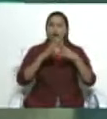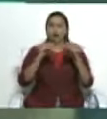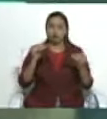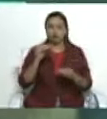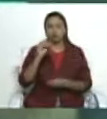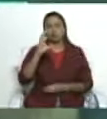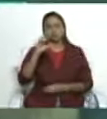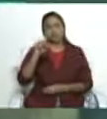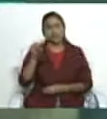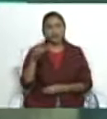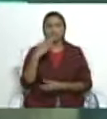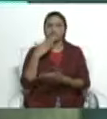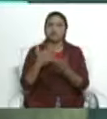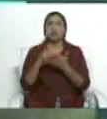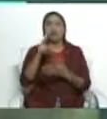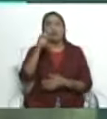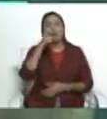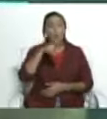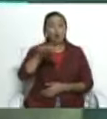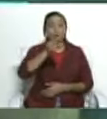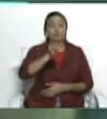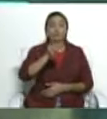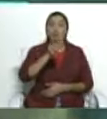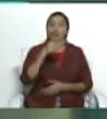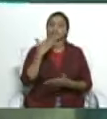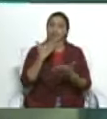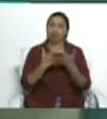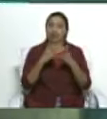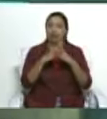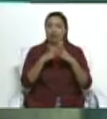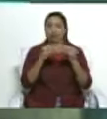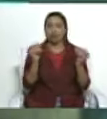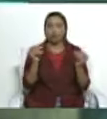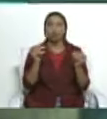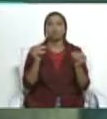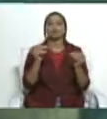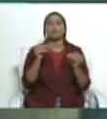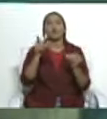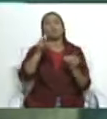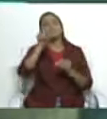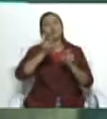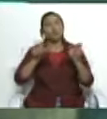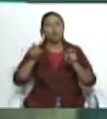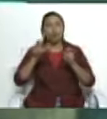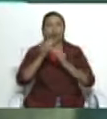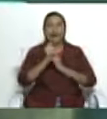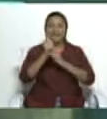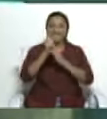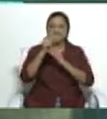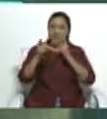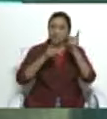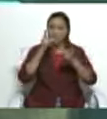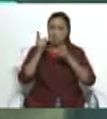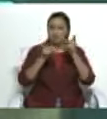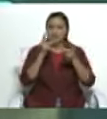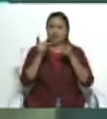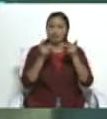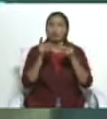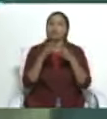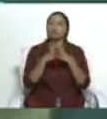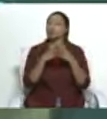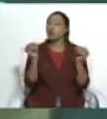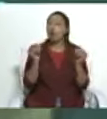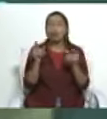Venezuela, a nuestra organización política, a nuestros dirigentes y responsables, no solo de nuestro partido, sino de